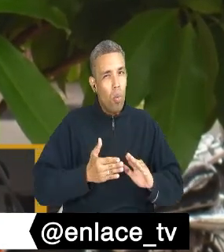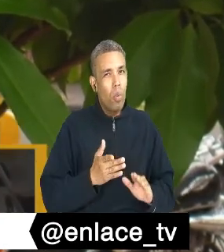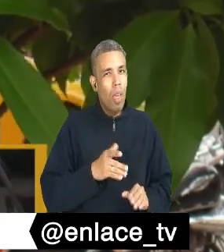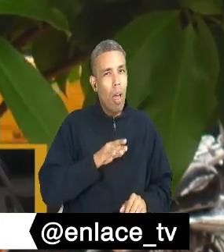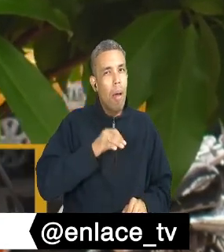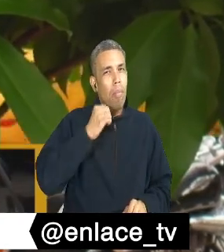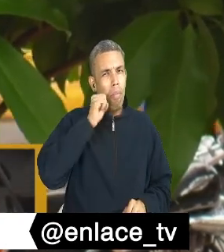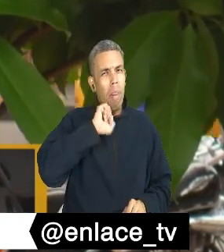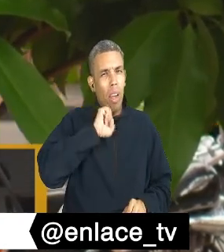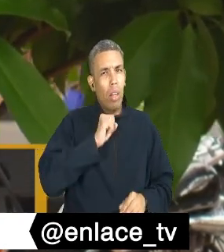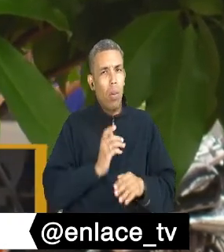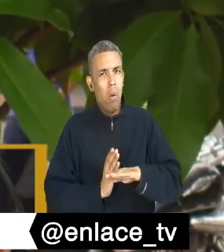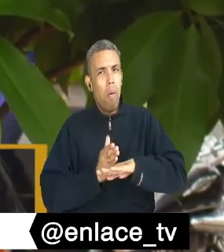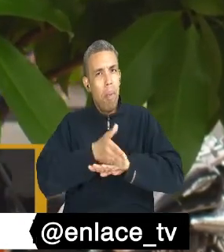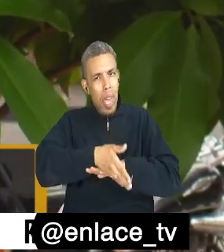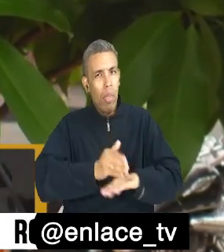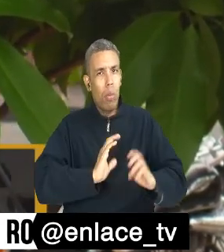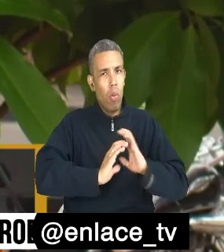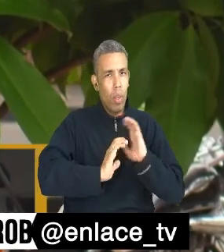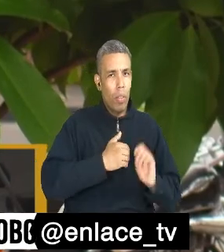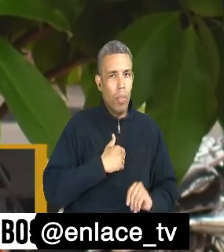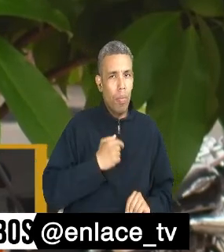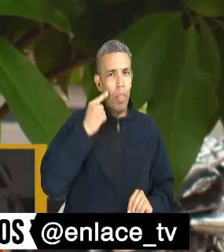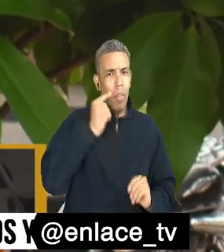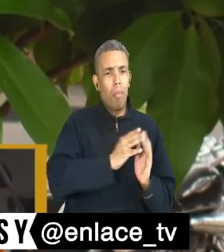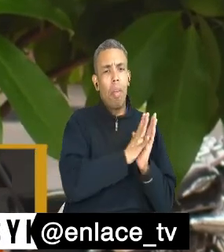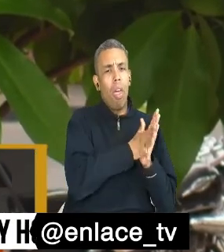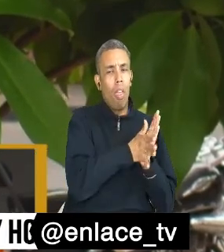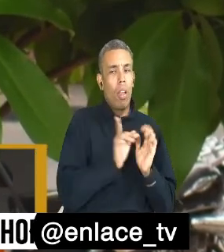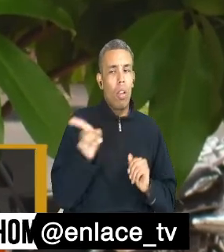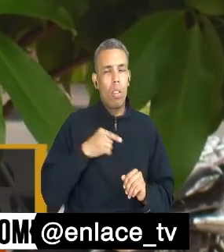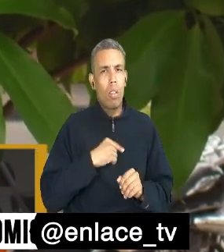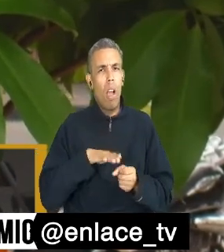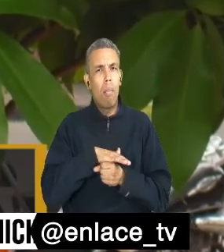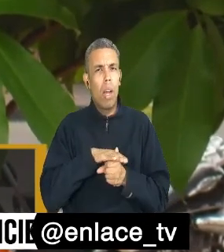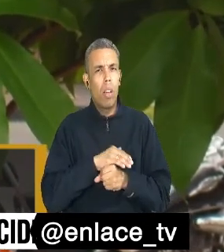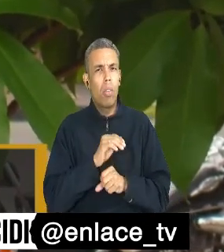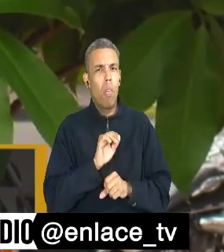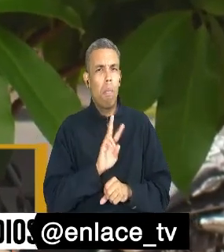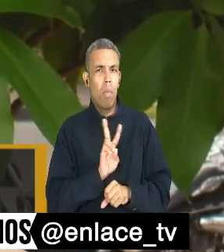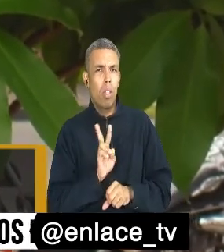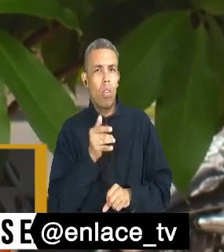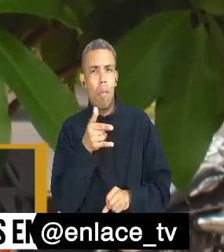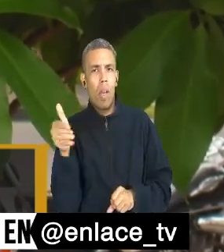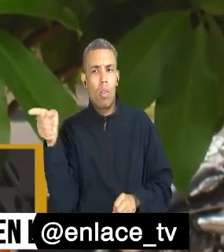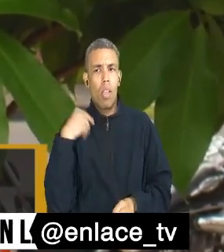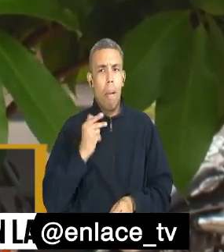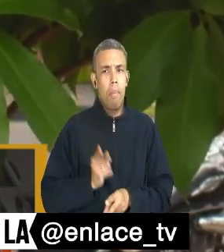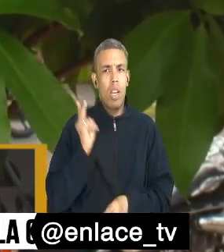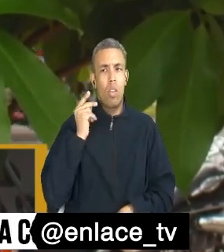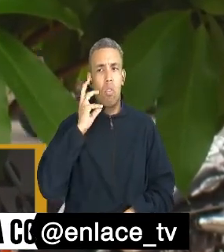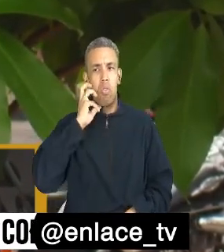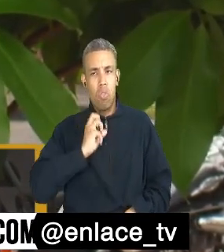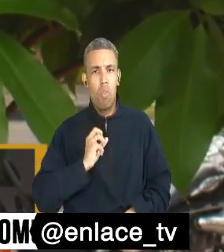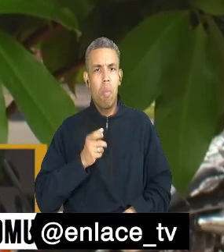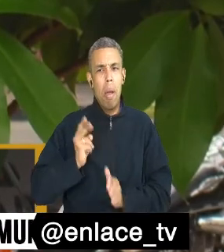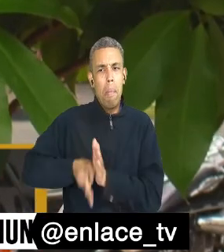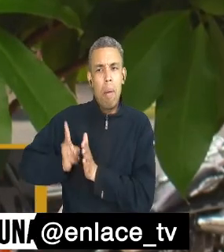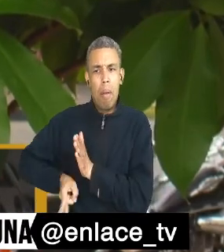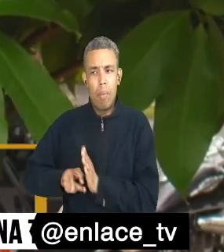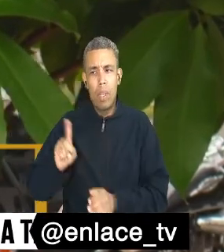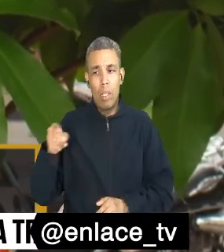de comunicación, que hay la violencia, sino que queremos mostrar una cara diferente, la realidad de lo que vimos nosotros